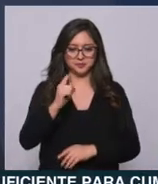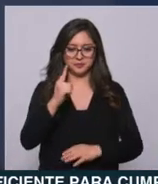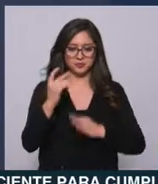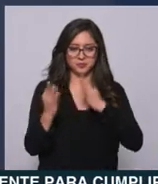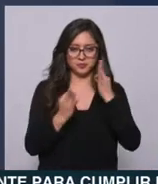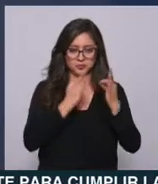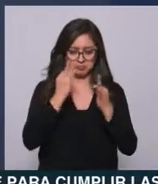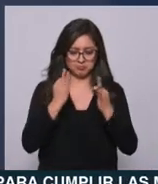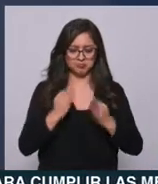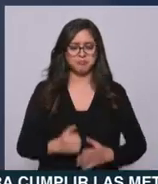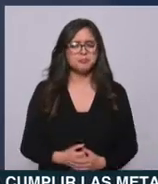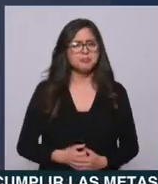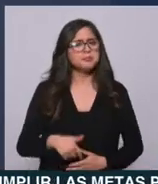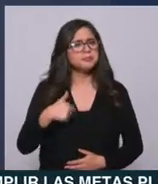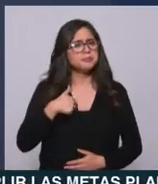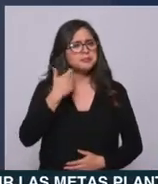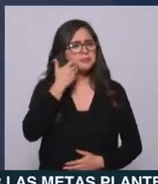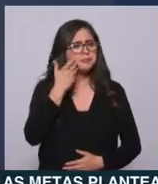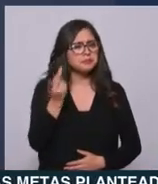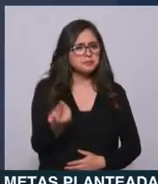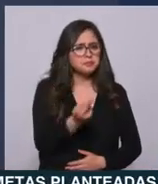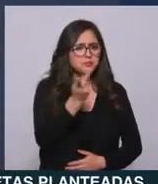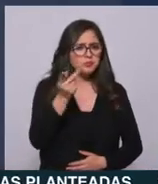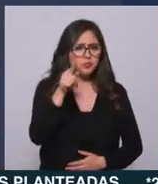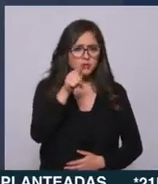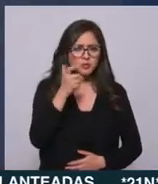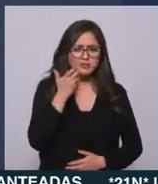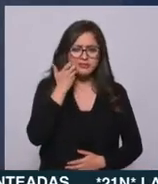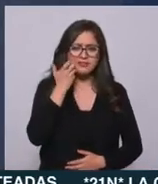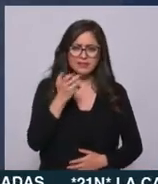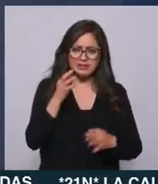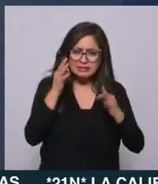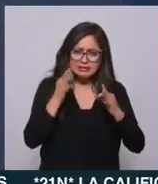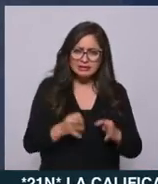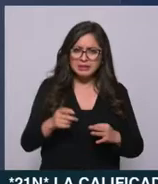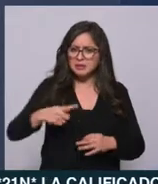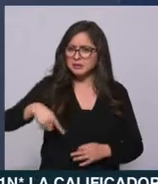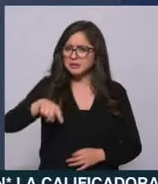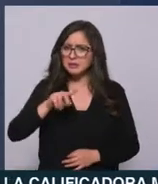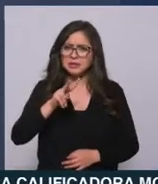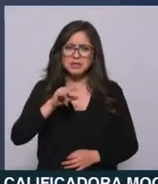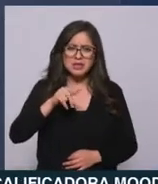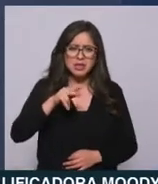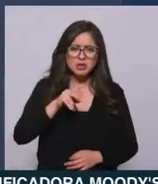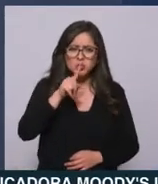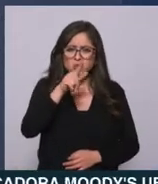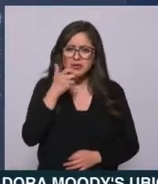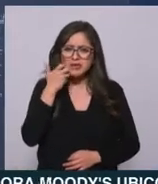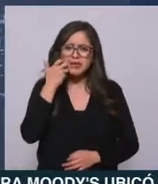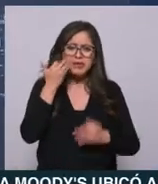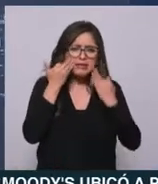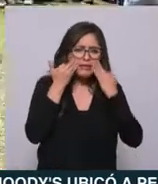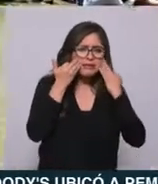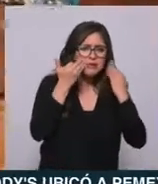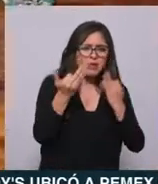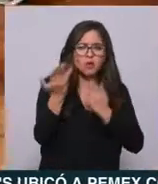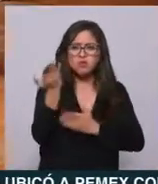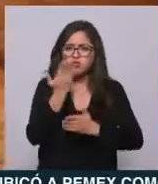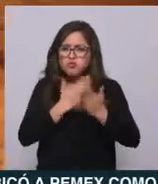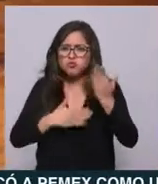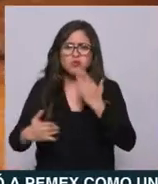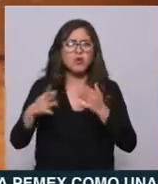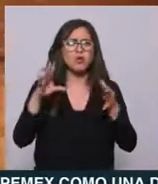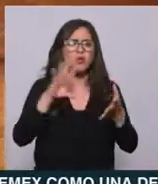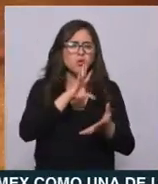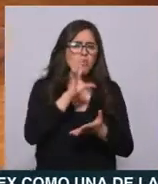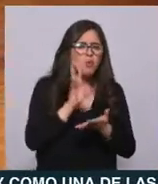Yo le tengo a usted una pregunta. A ver, ¿le gustaría vivir una auténtica experiencia vikinga? No sé, en ser testigo de combates, de danzas, de rituales, de